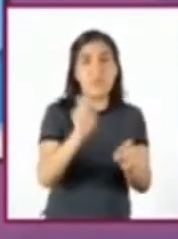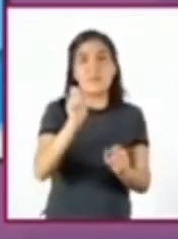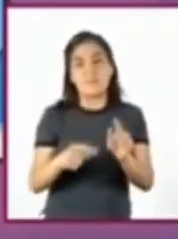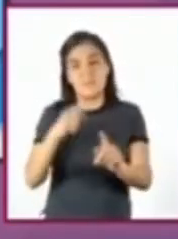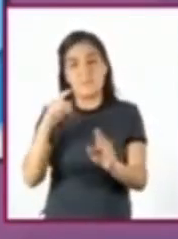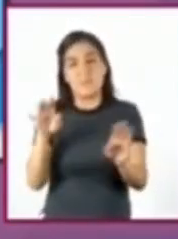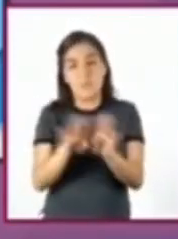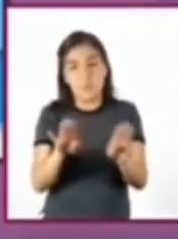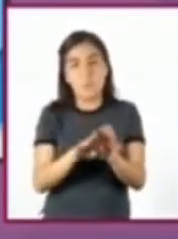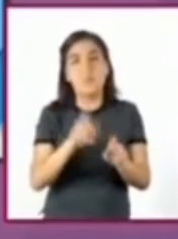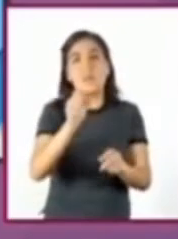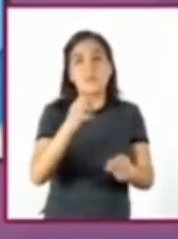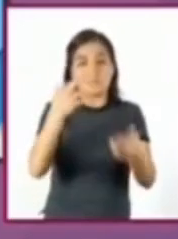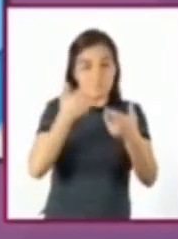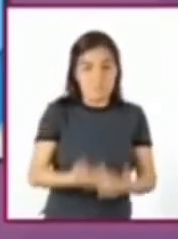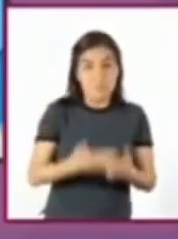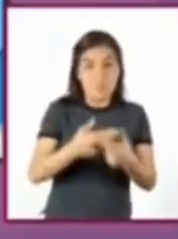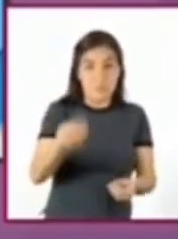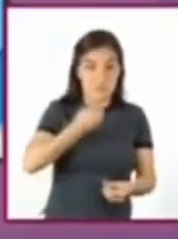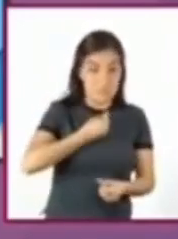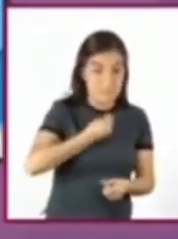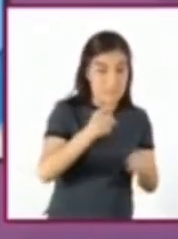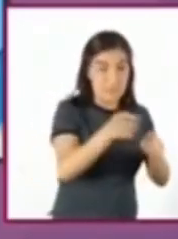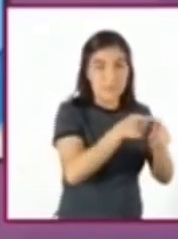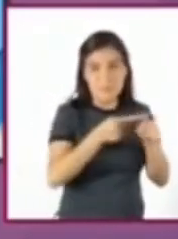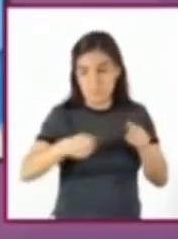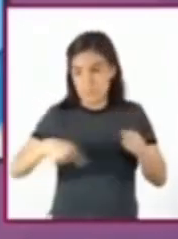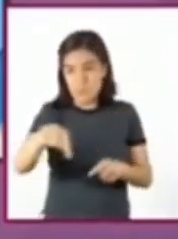inversamente proporcional a la resistencia del conductor.